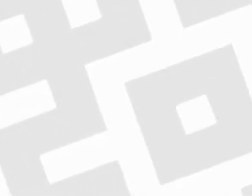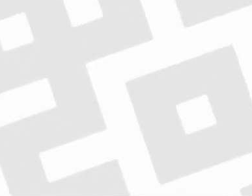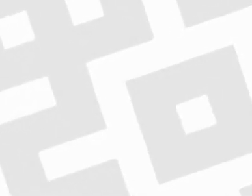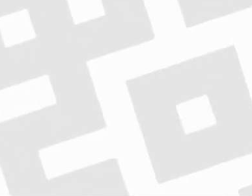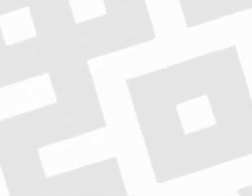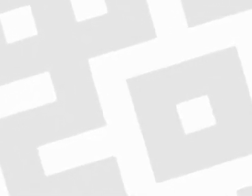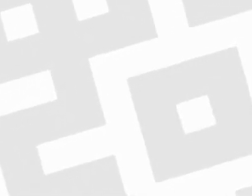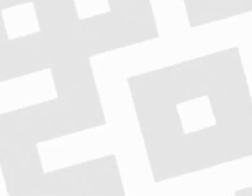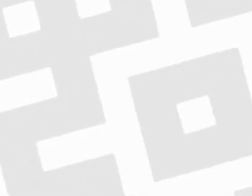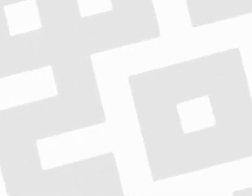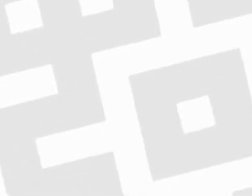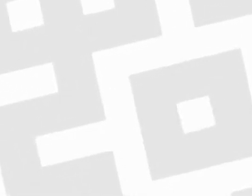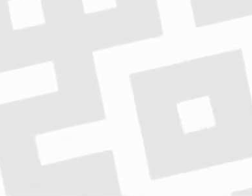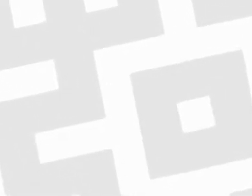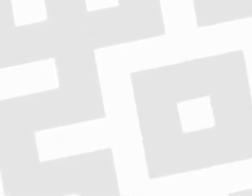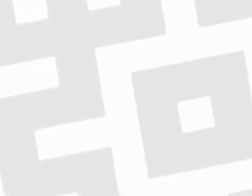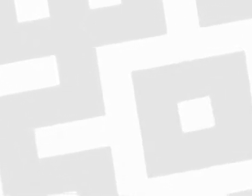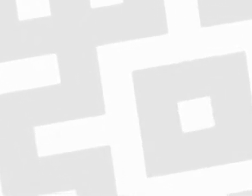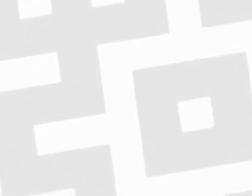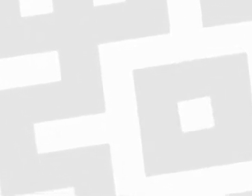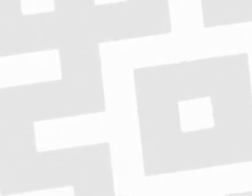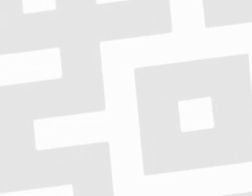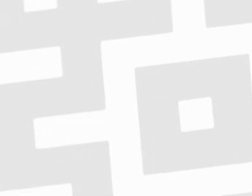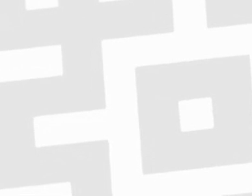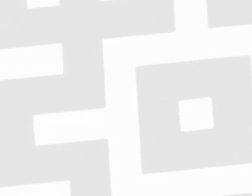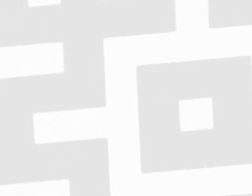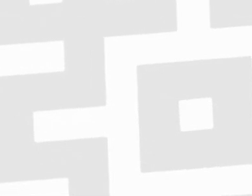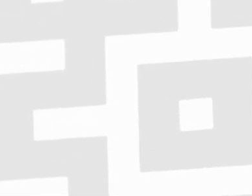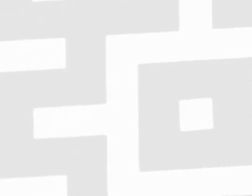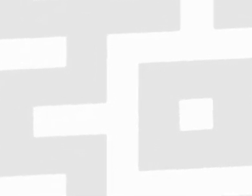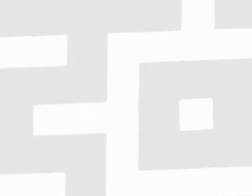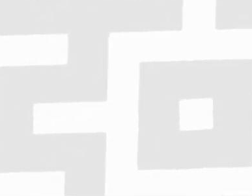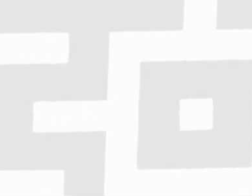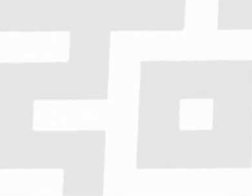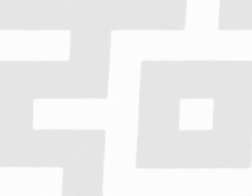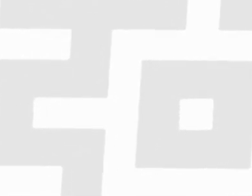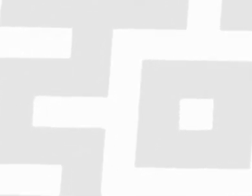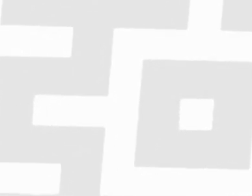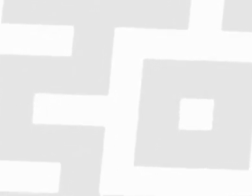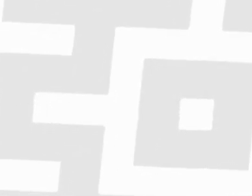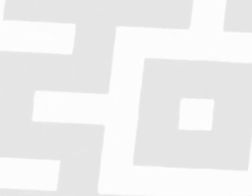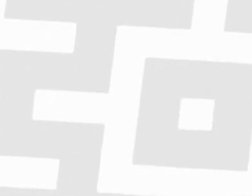Estrategia estatal contra el coronavirus. Actualización en Veracruz.